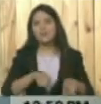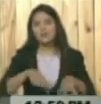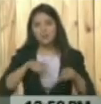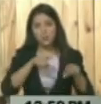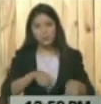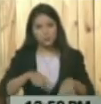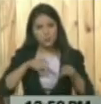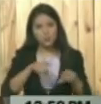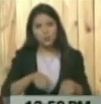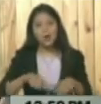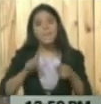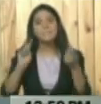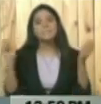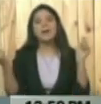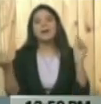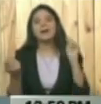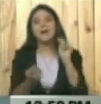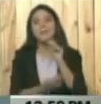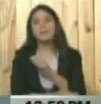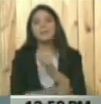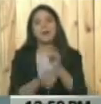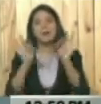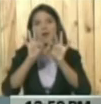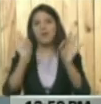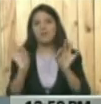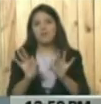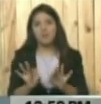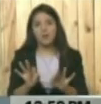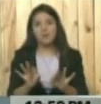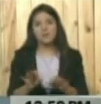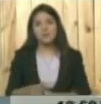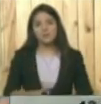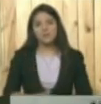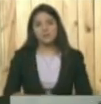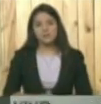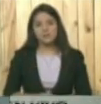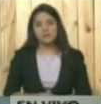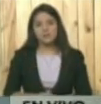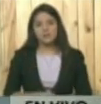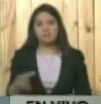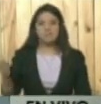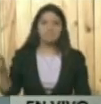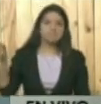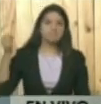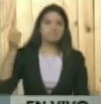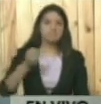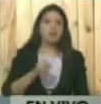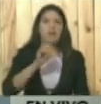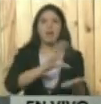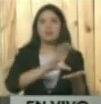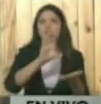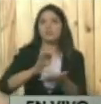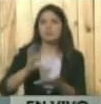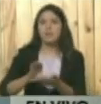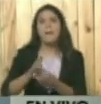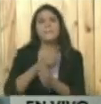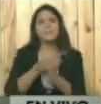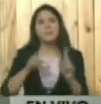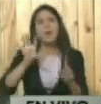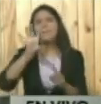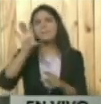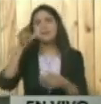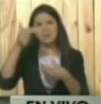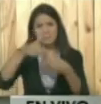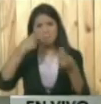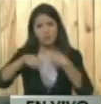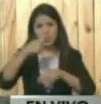urbana, para cambiar el paradigma parasitario que se impuso en las ciudades, sobre todo en países petroleros como